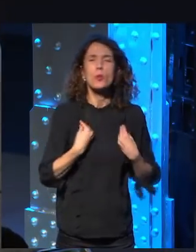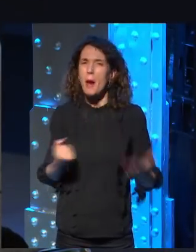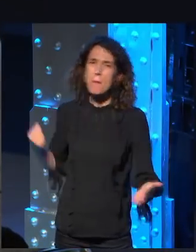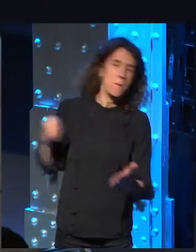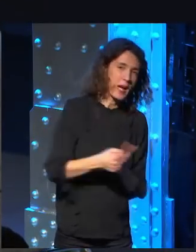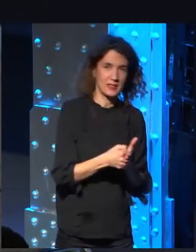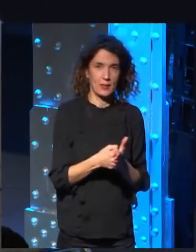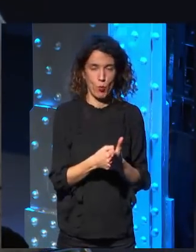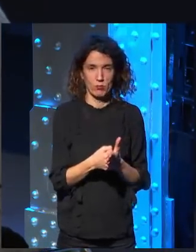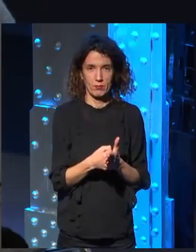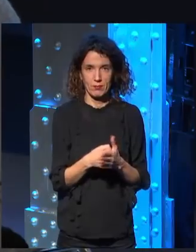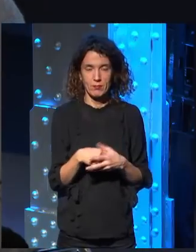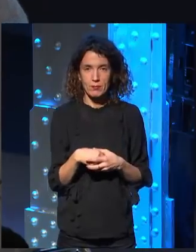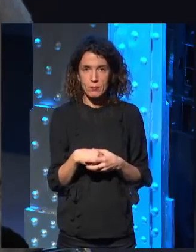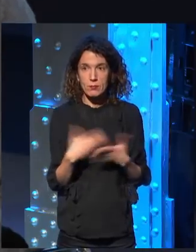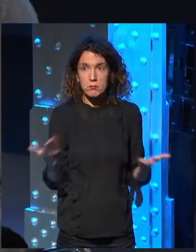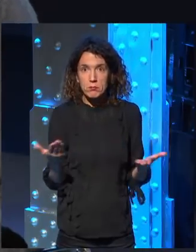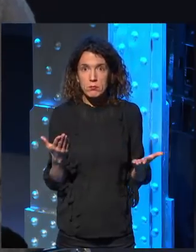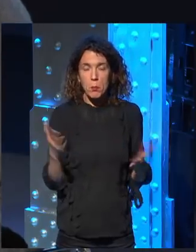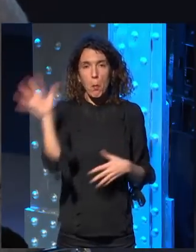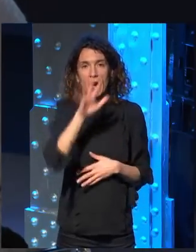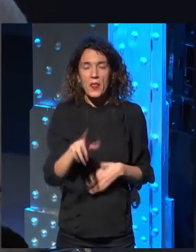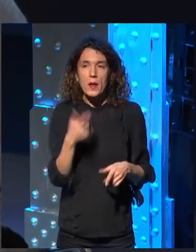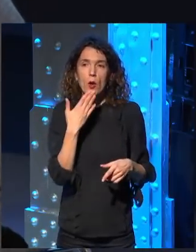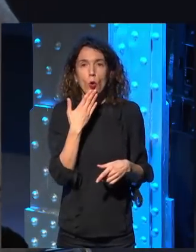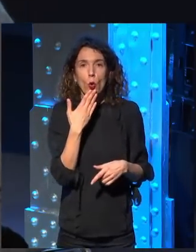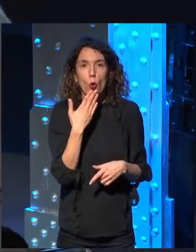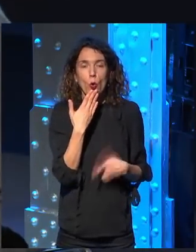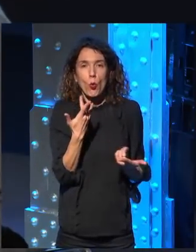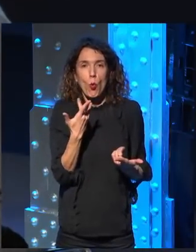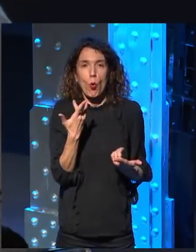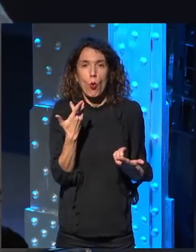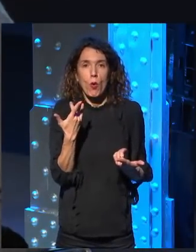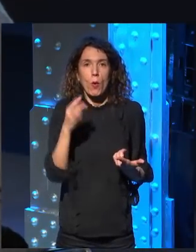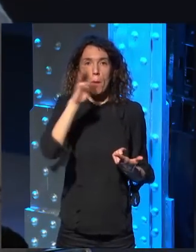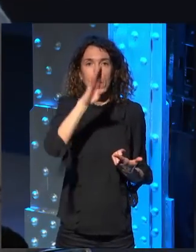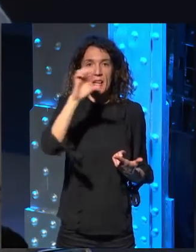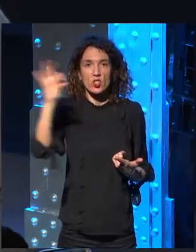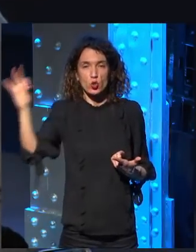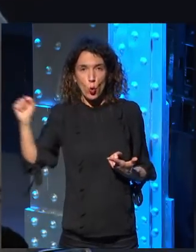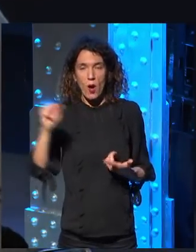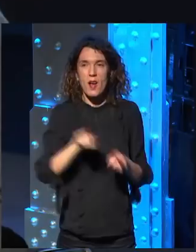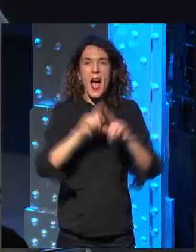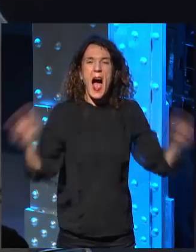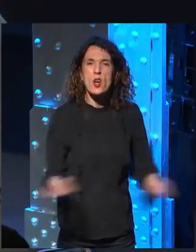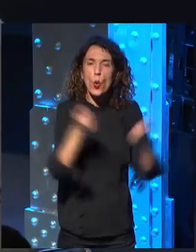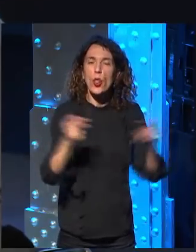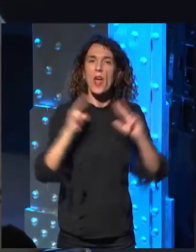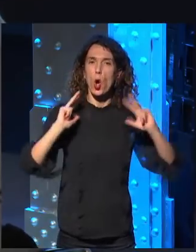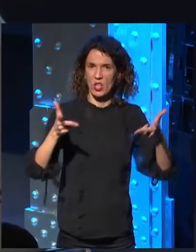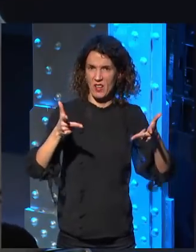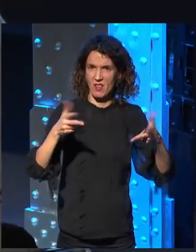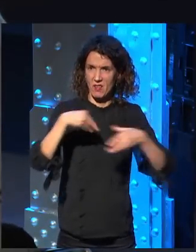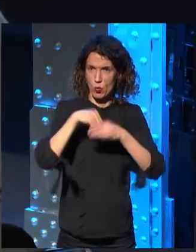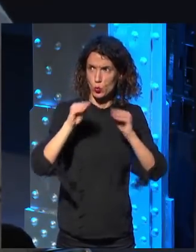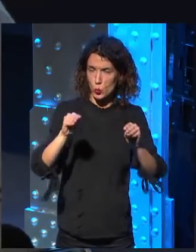máximo. Eso parece, no sé, parecen los heterónimos de Pessoa, ¿no? Es un anuncio de un hotel, una cadena de